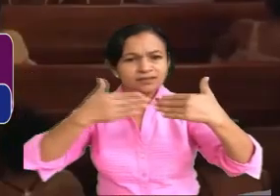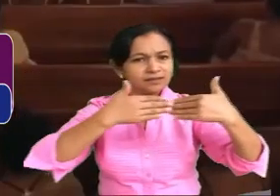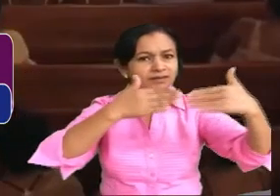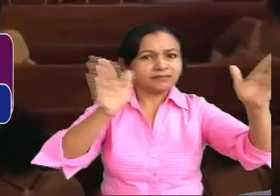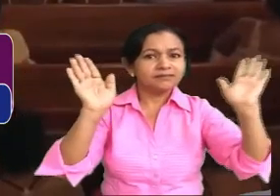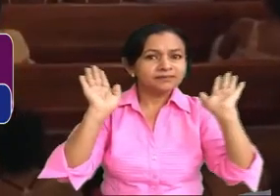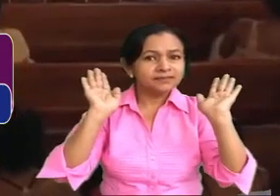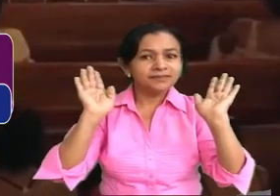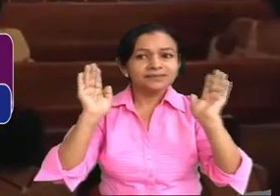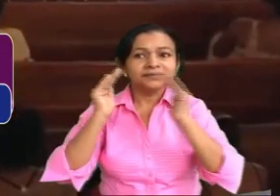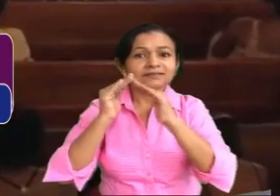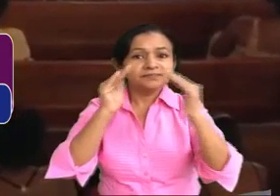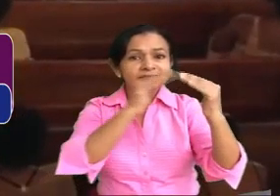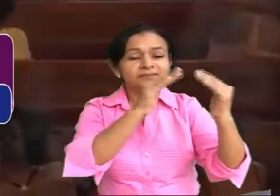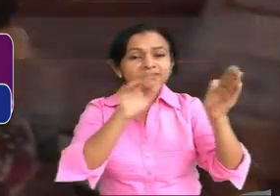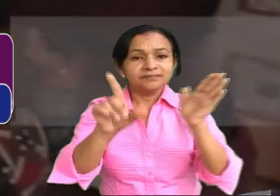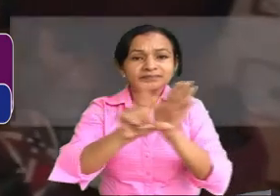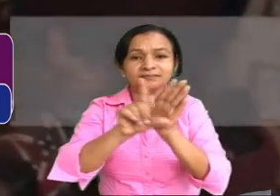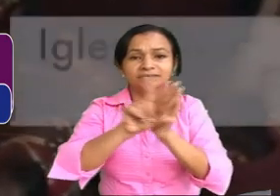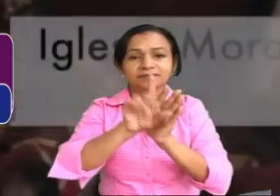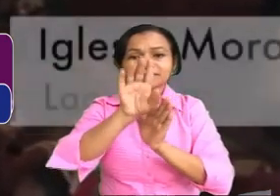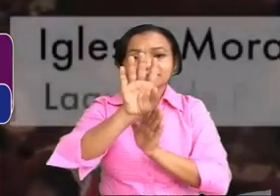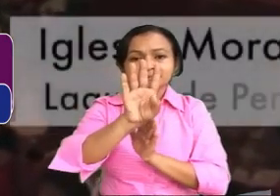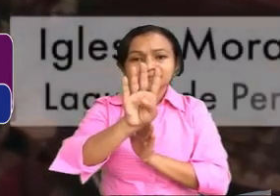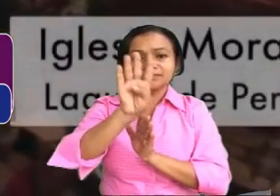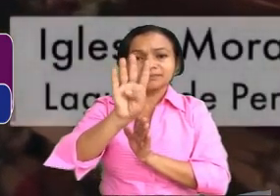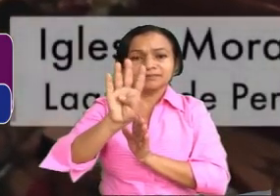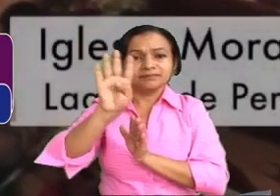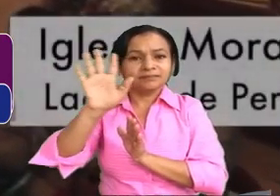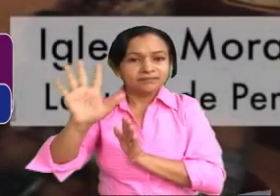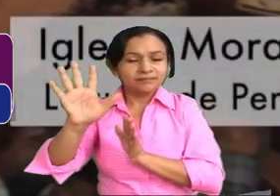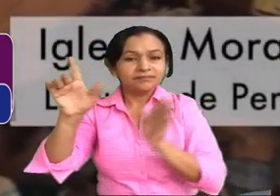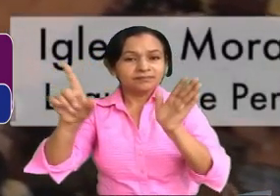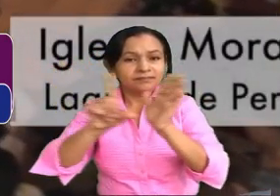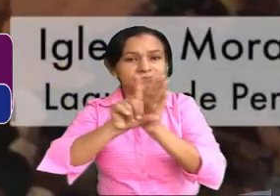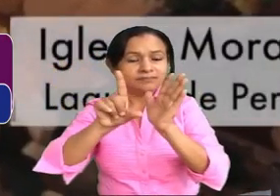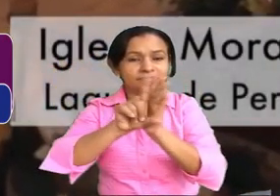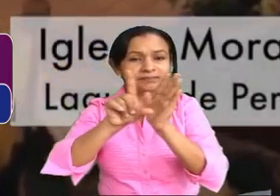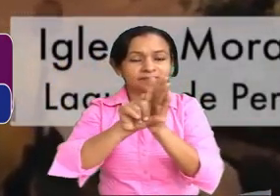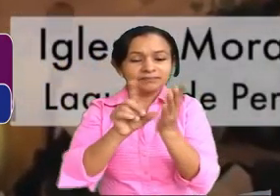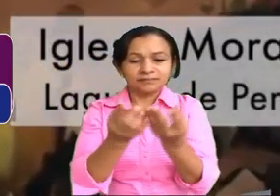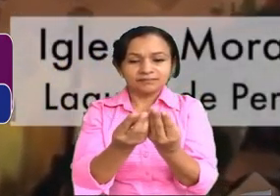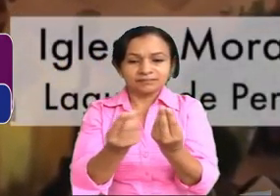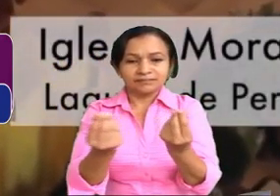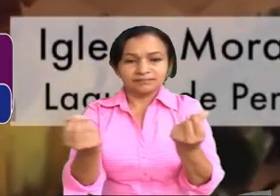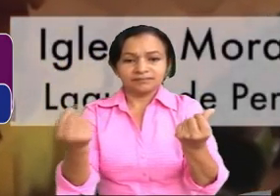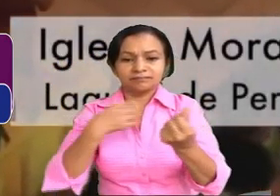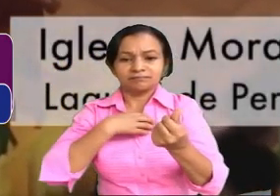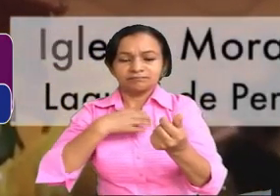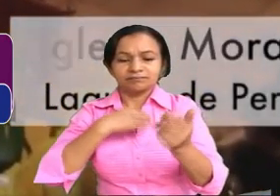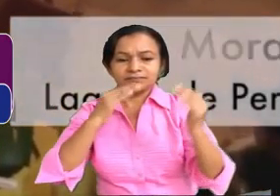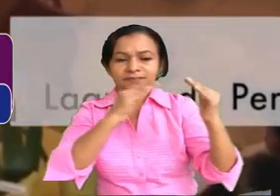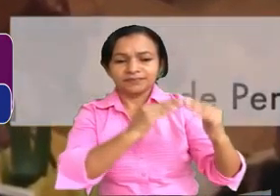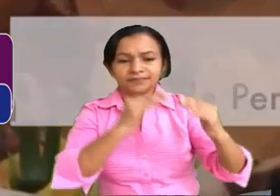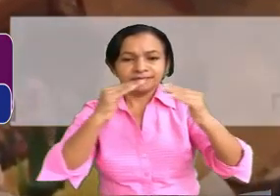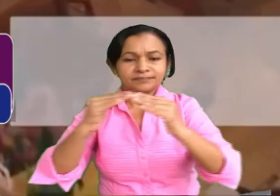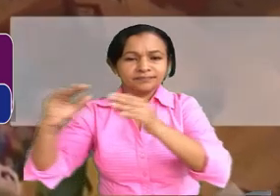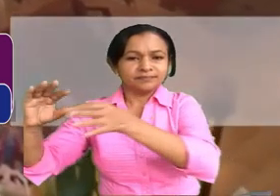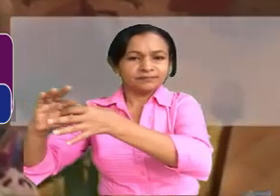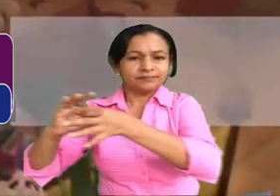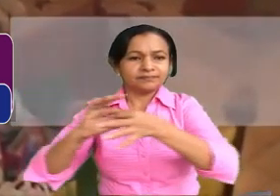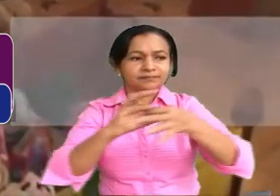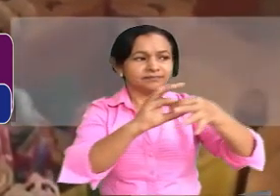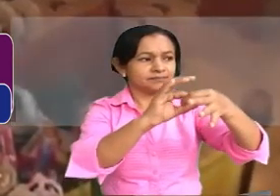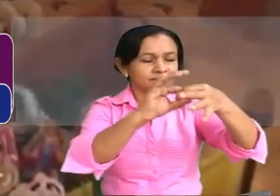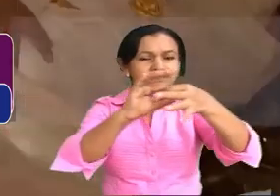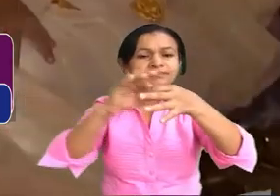Y eso es la ley 445, pues, ley de las tierras comunales. Y eso es lo que se respeta todavía,